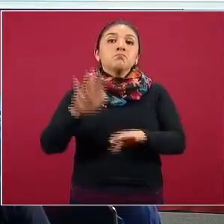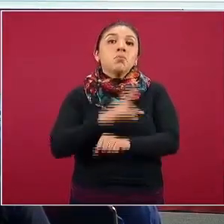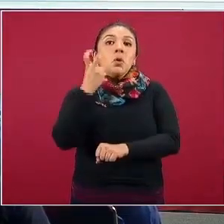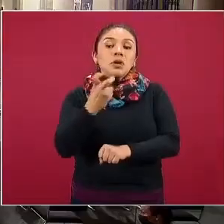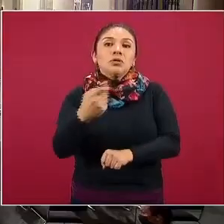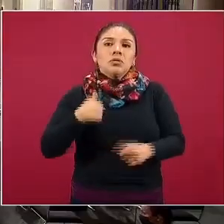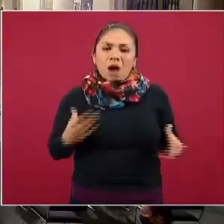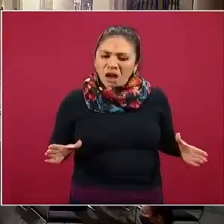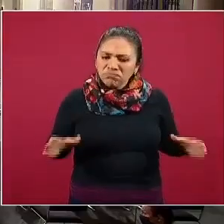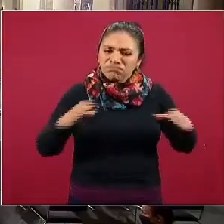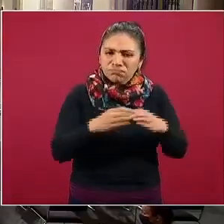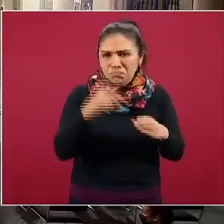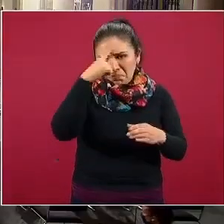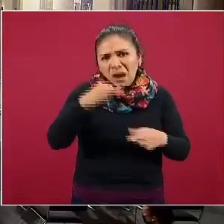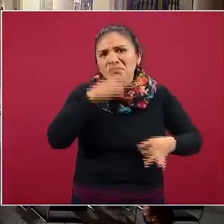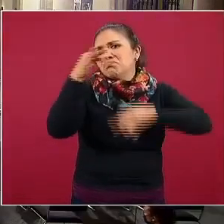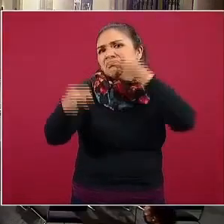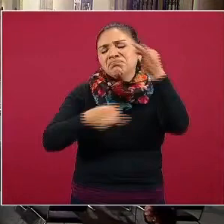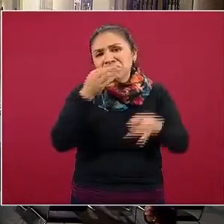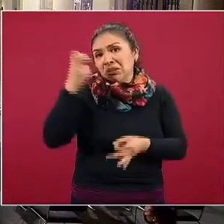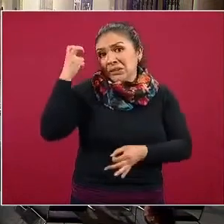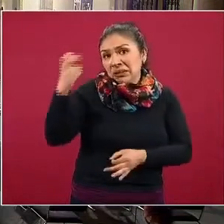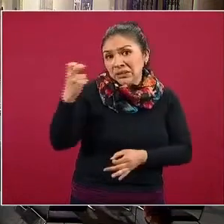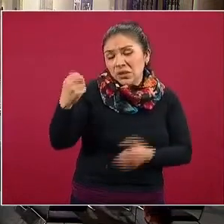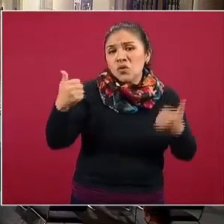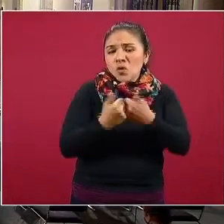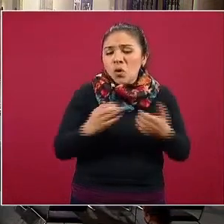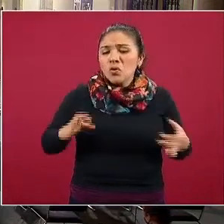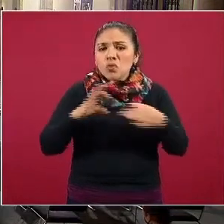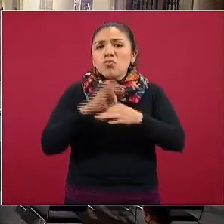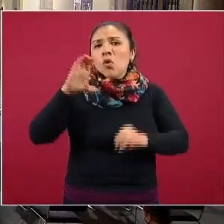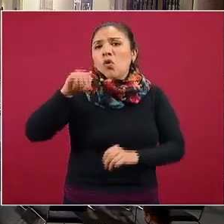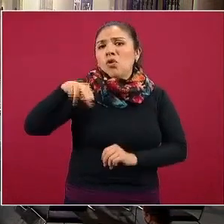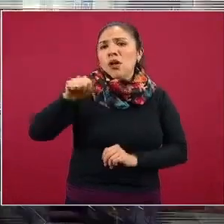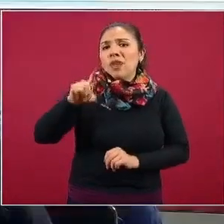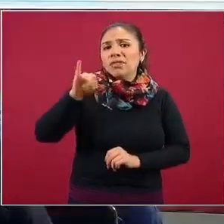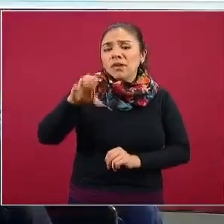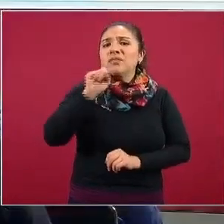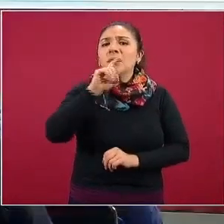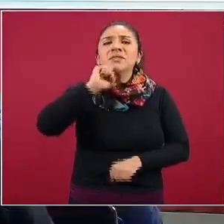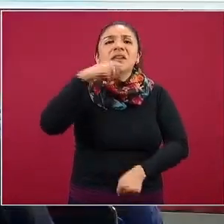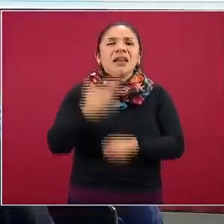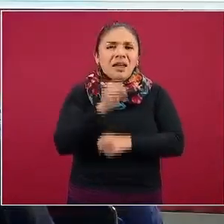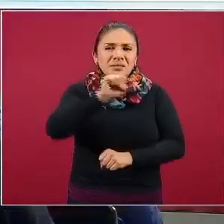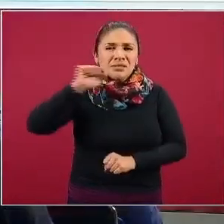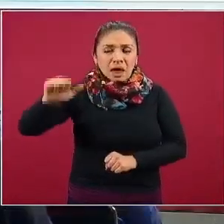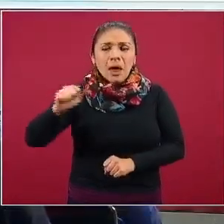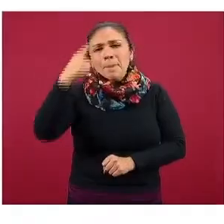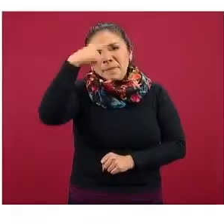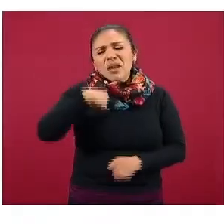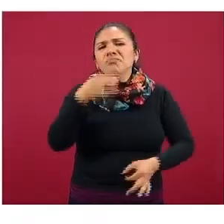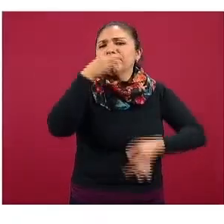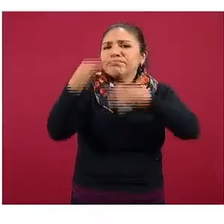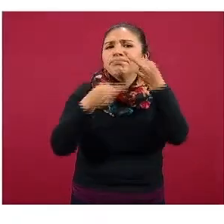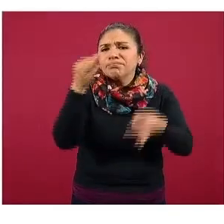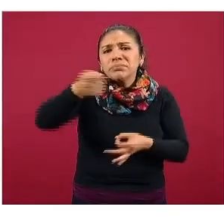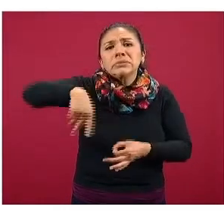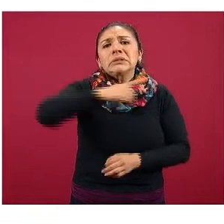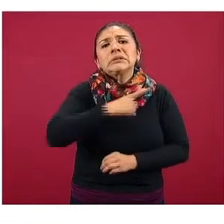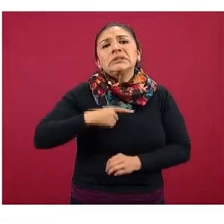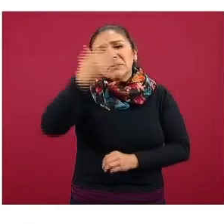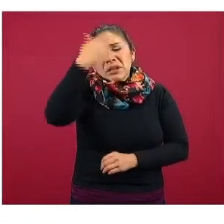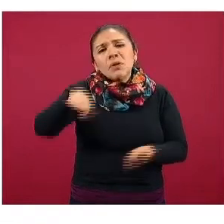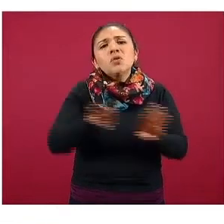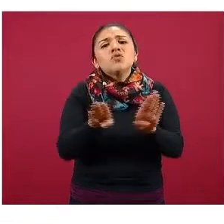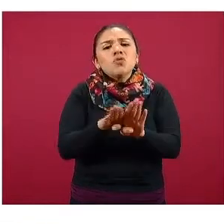juntamos para hacer el lanzamiento de esta campaña junto con el CONADIC y la Secretaría de Salud, con estos mensajes donde damos a conocer la línea